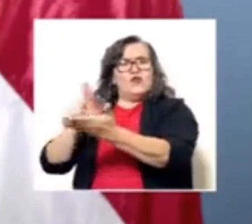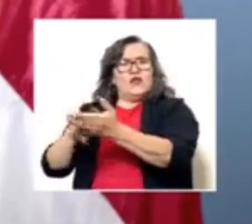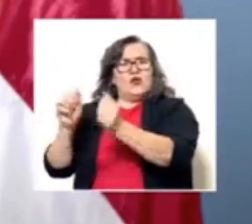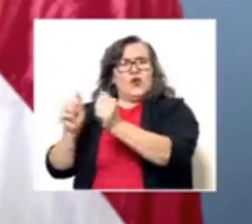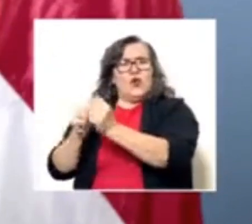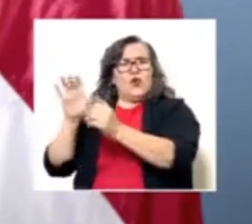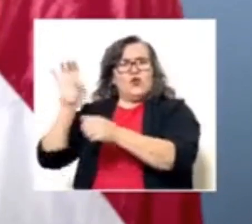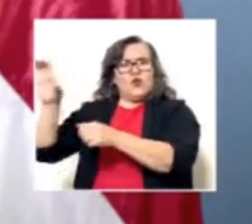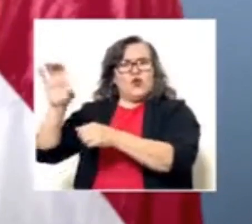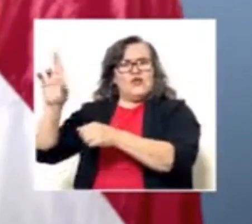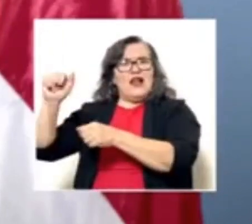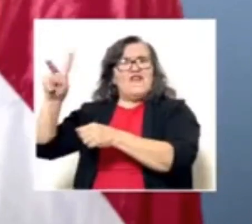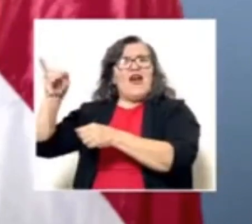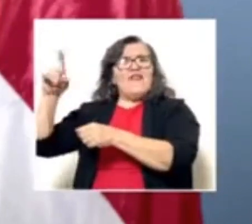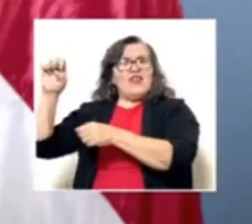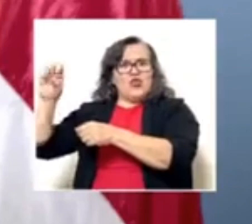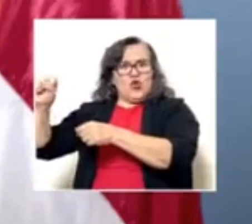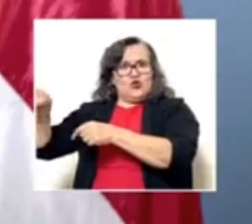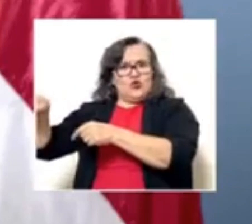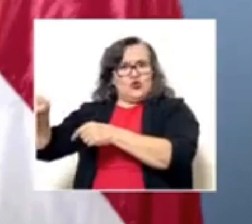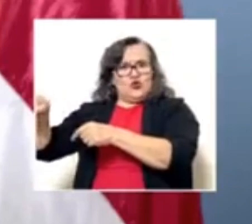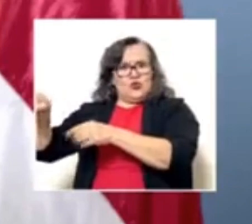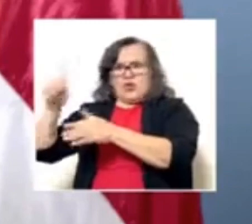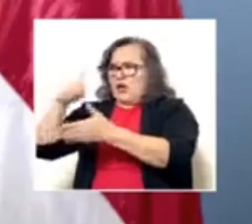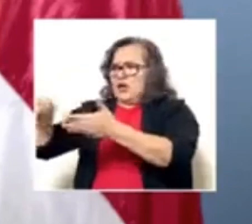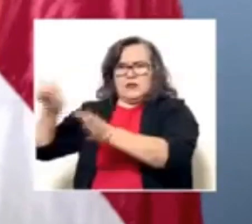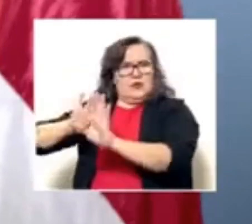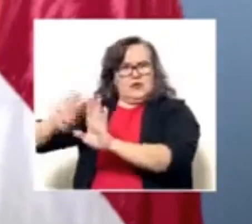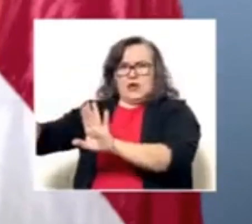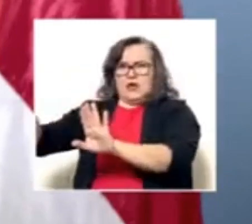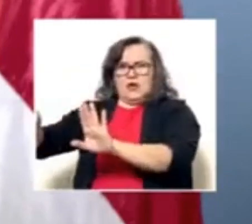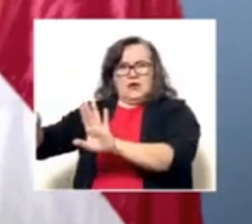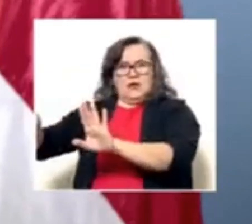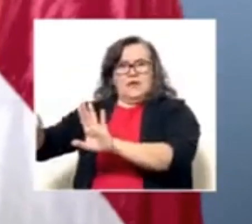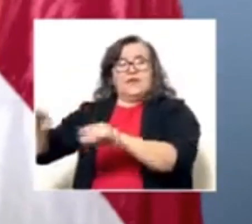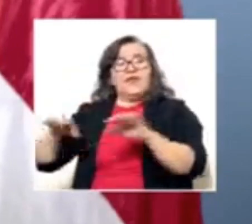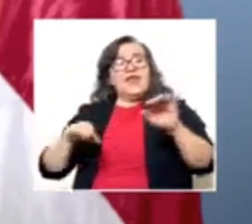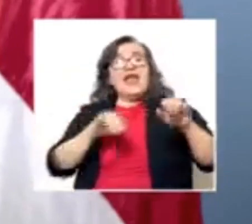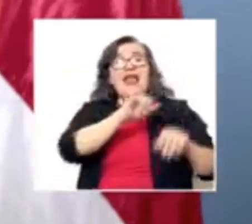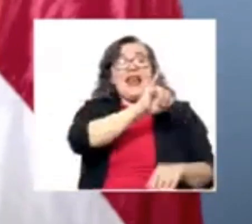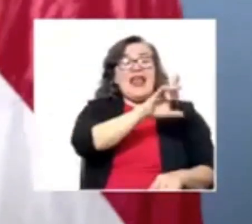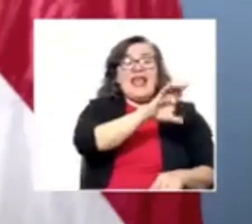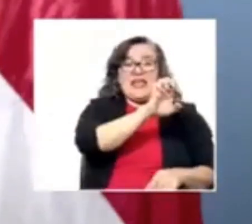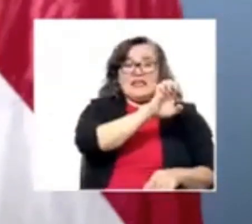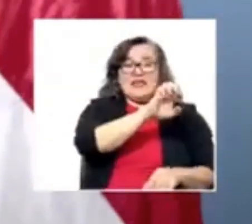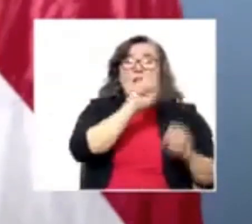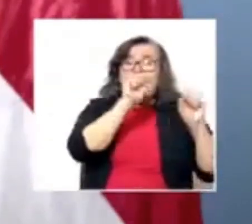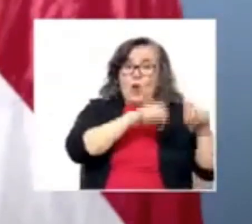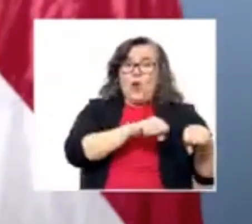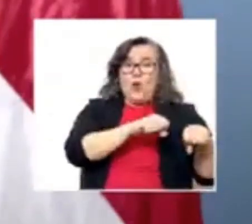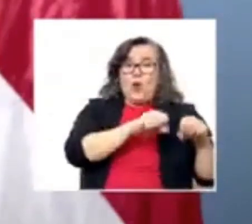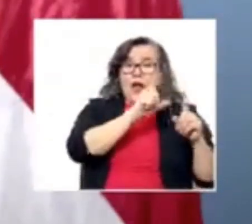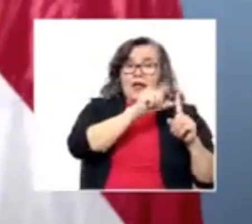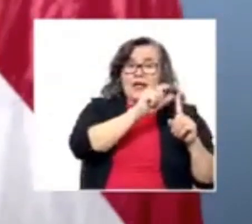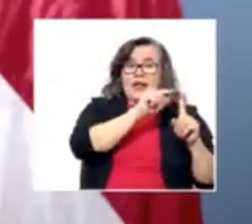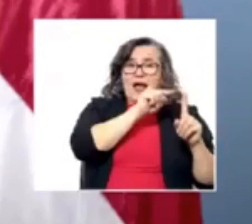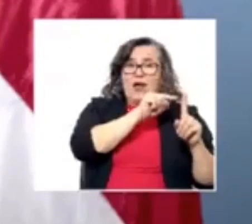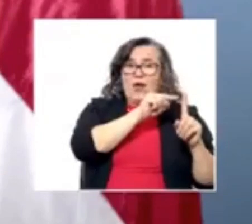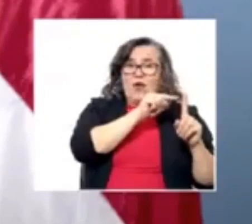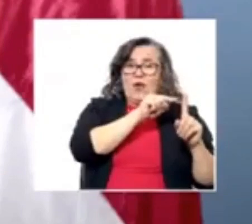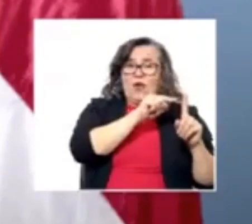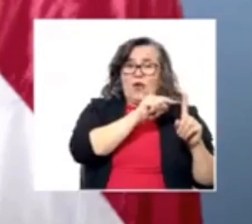dueños del edificio Raventós, se está pasando, y el ICE pudo haberle alquilado esto